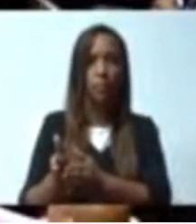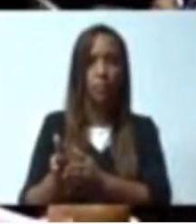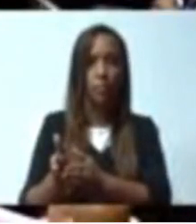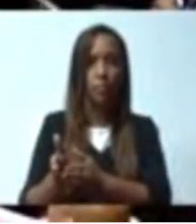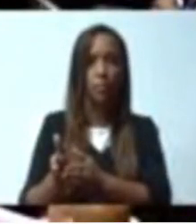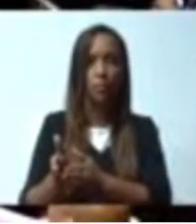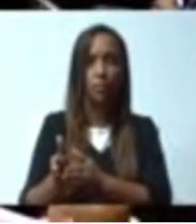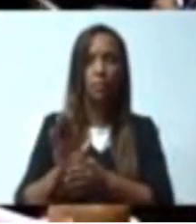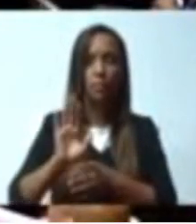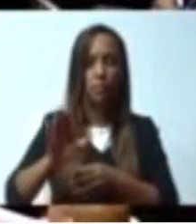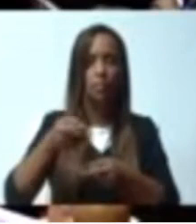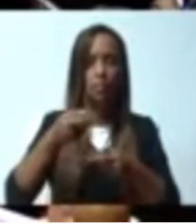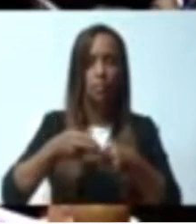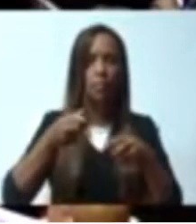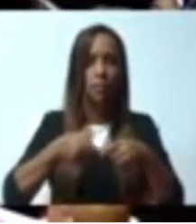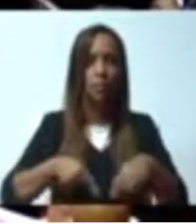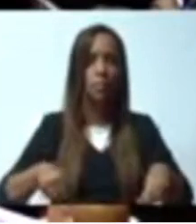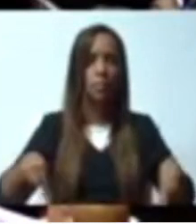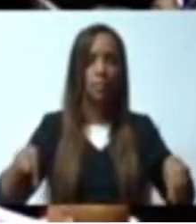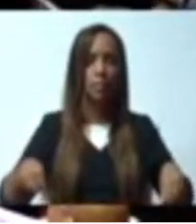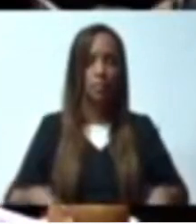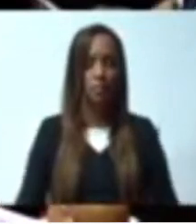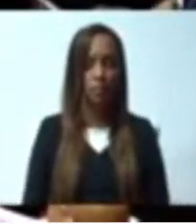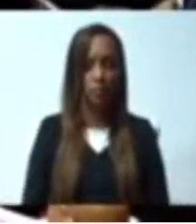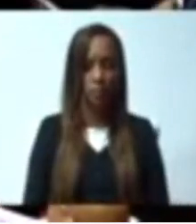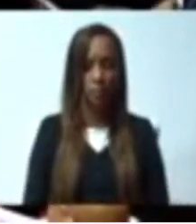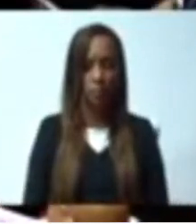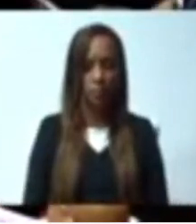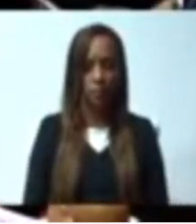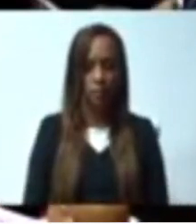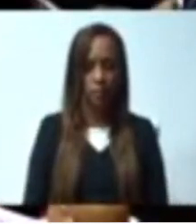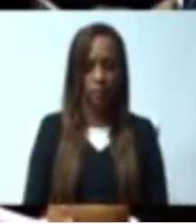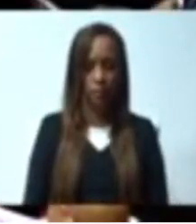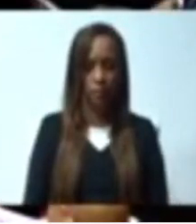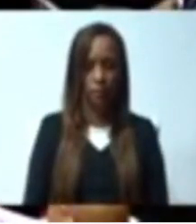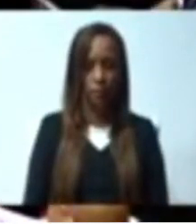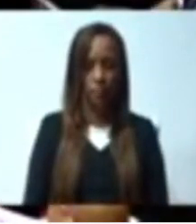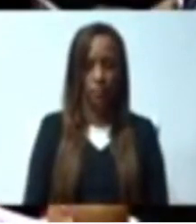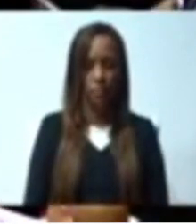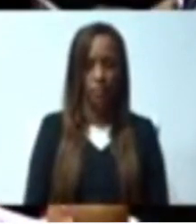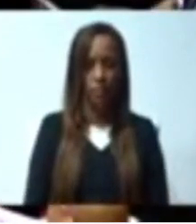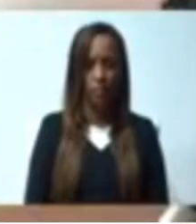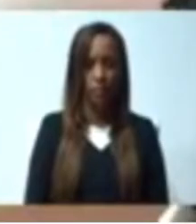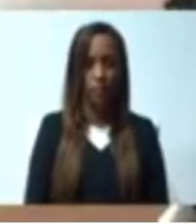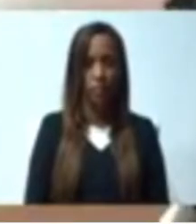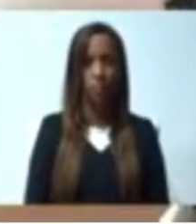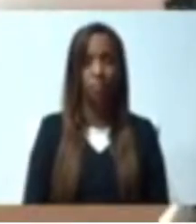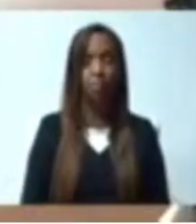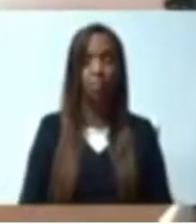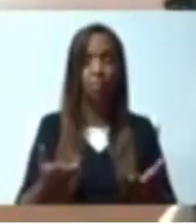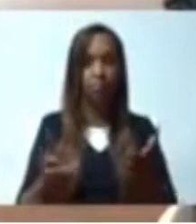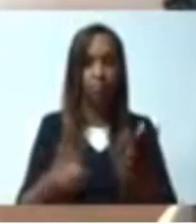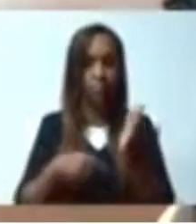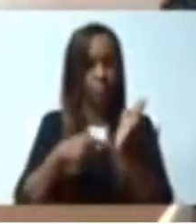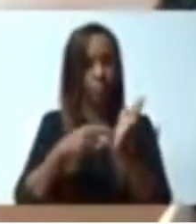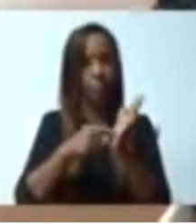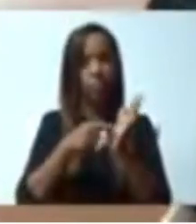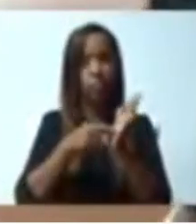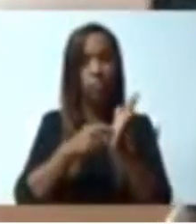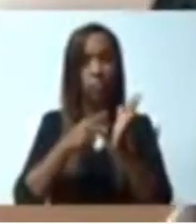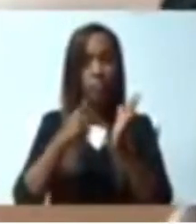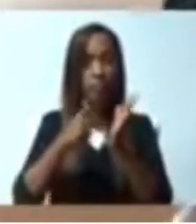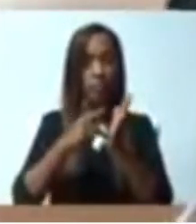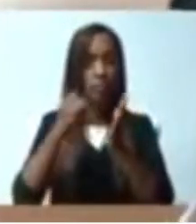Miren, este proyecto tiene 72 páginas, 110 artículos.